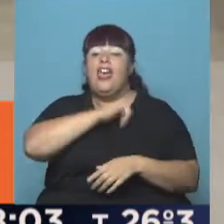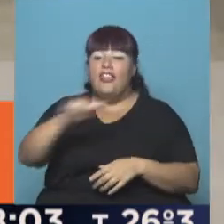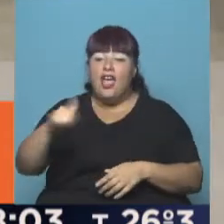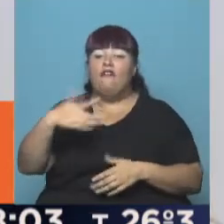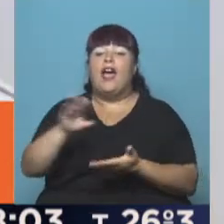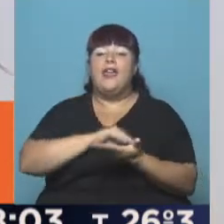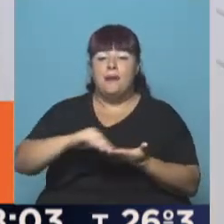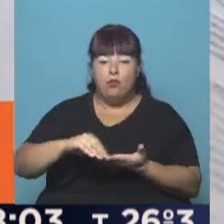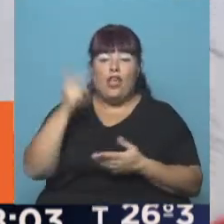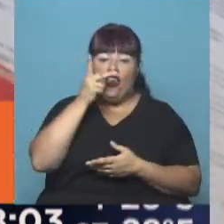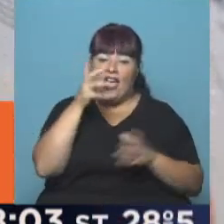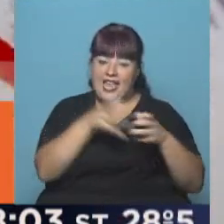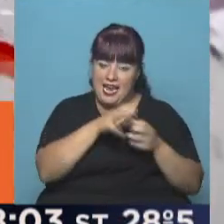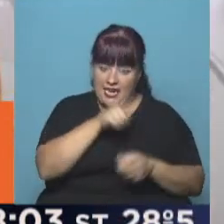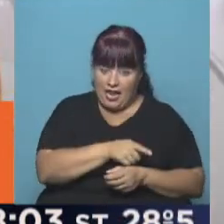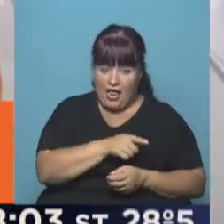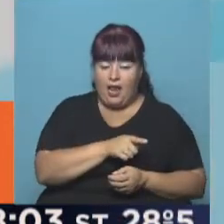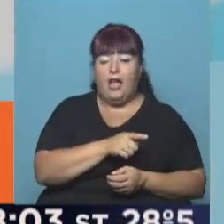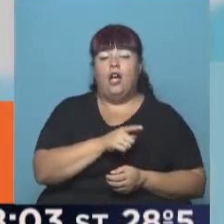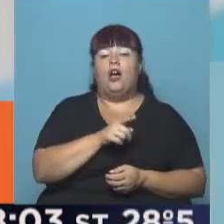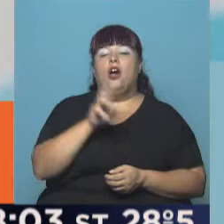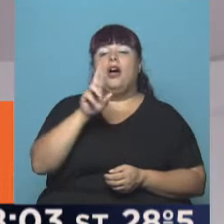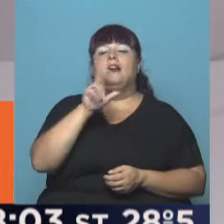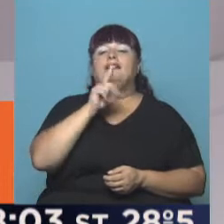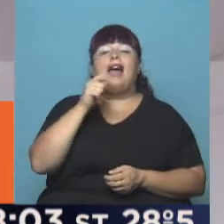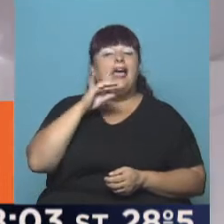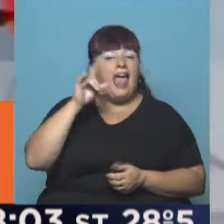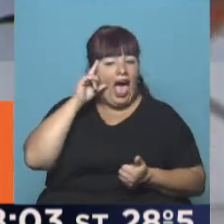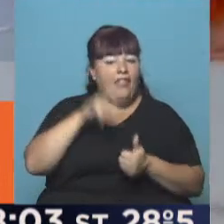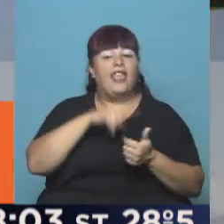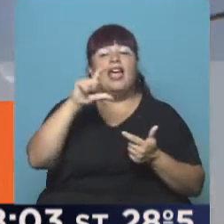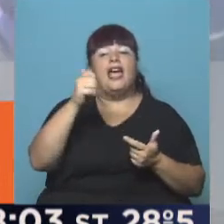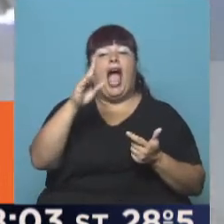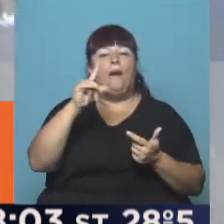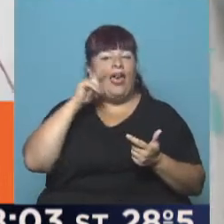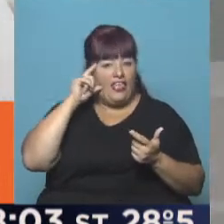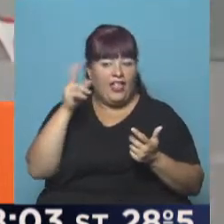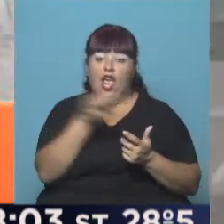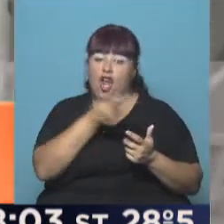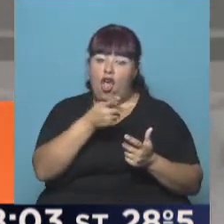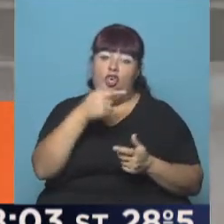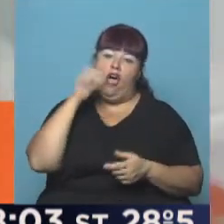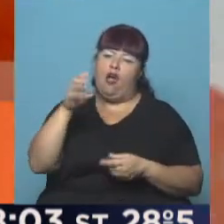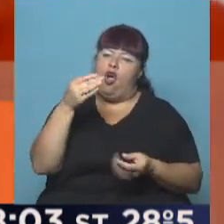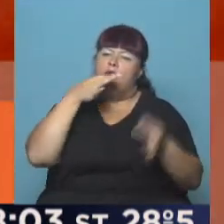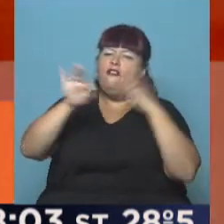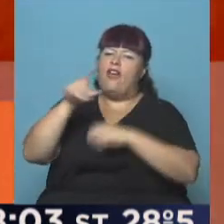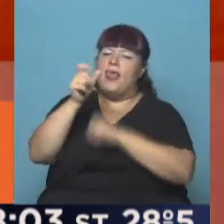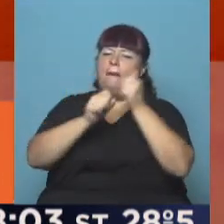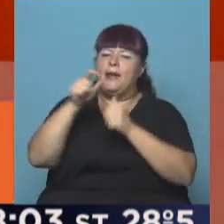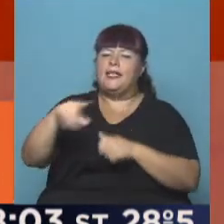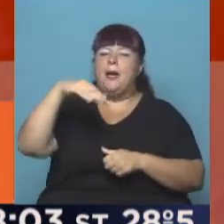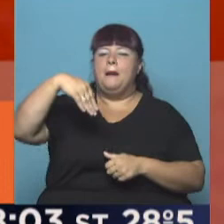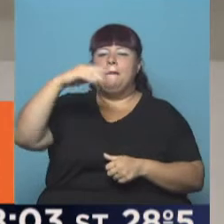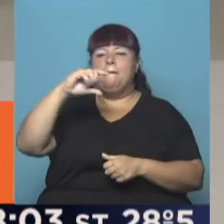por los diputados kirchneristas Rodolfo Tayade y Juan Cabandíe, quienes cuestionaron la venta de la empresa a